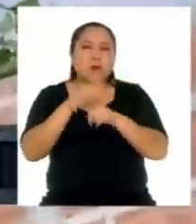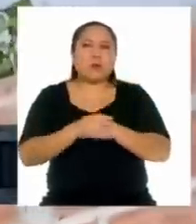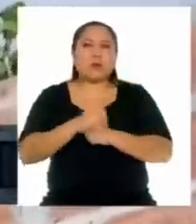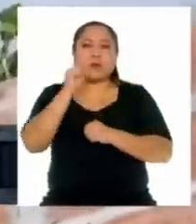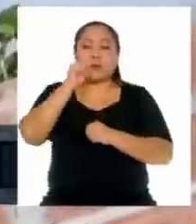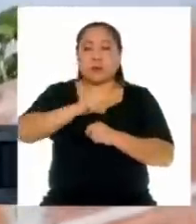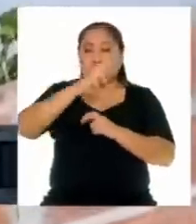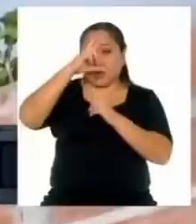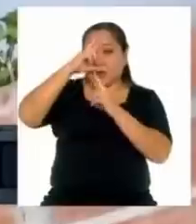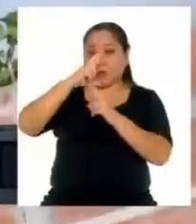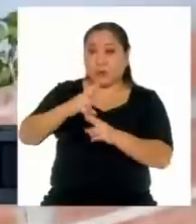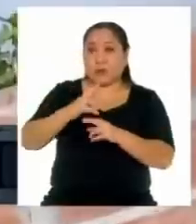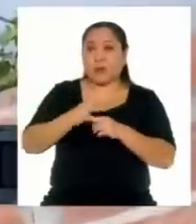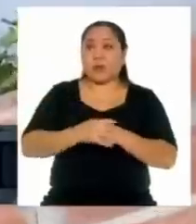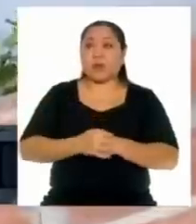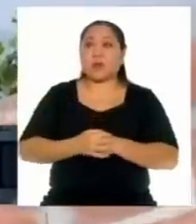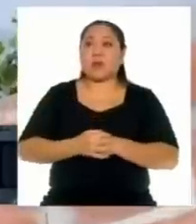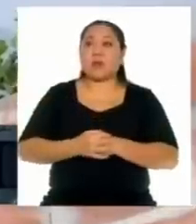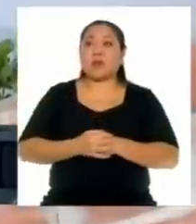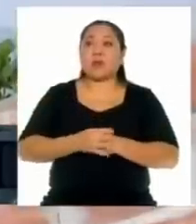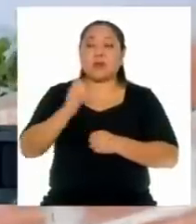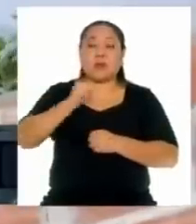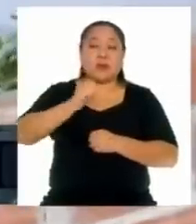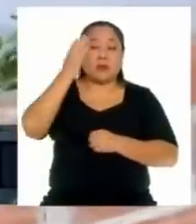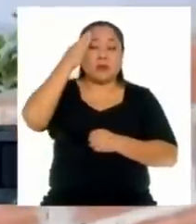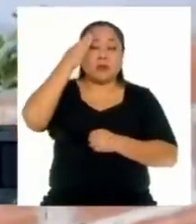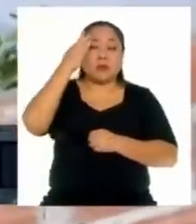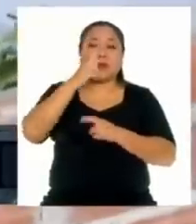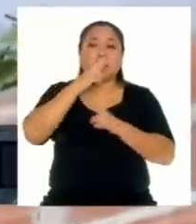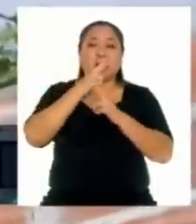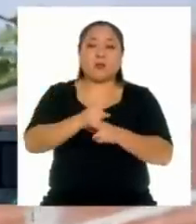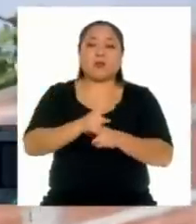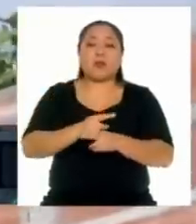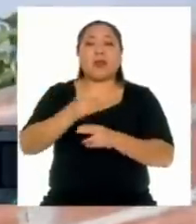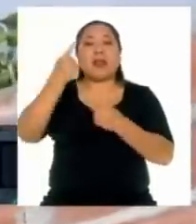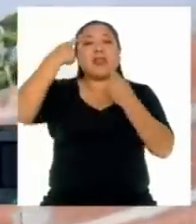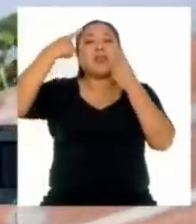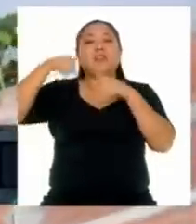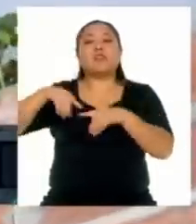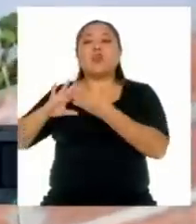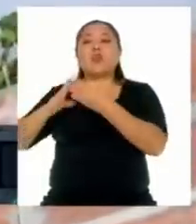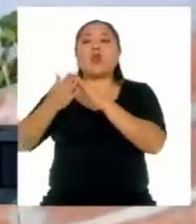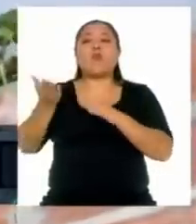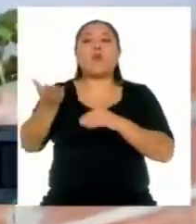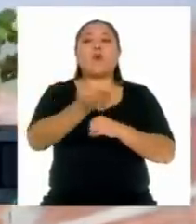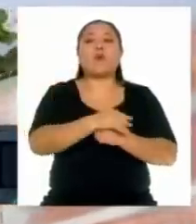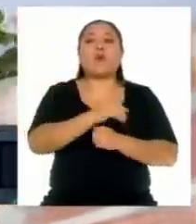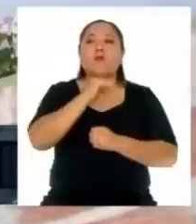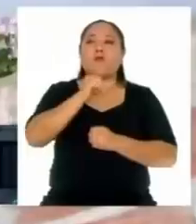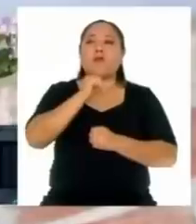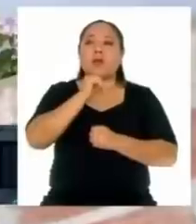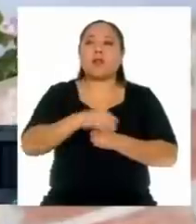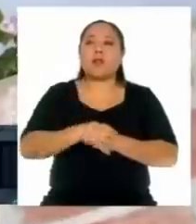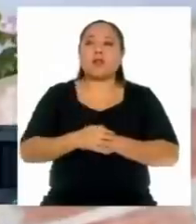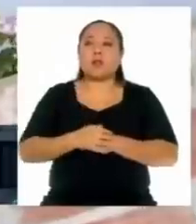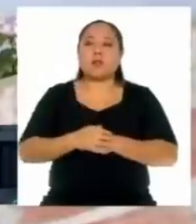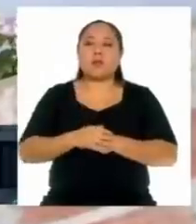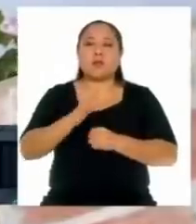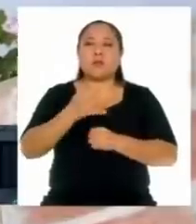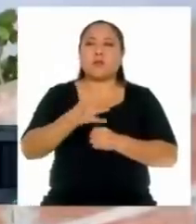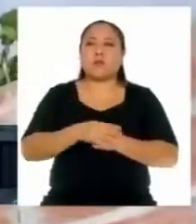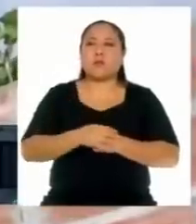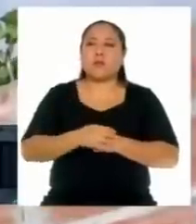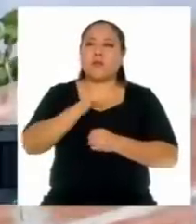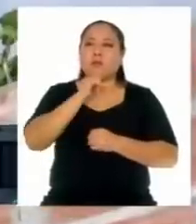se respeta y estamos seguros que se va a respetar la voluntad popular. Falta algo del